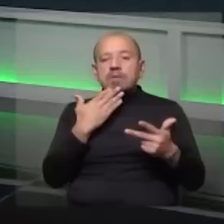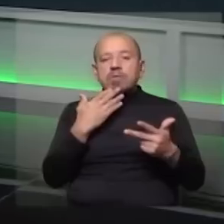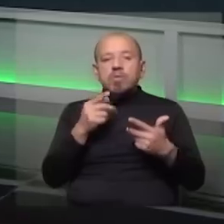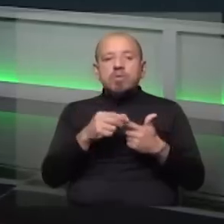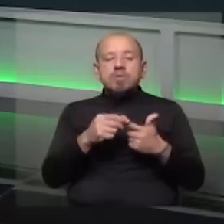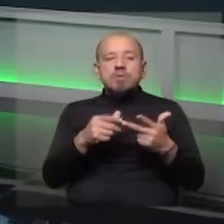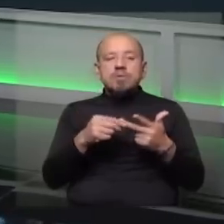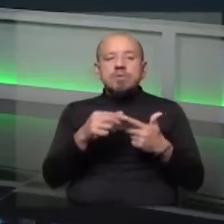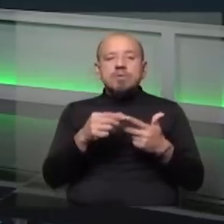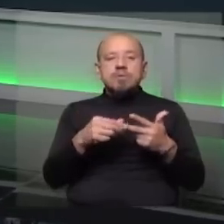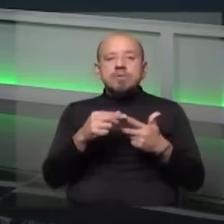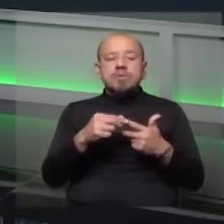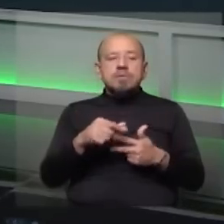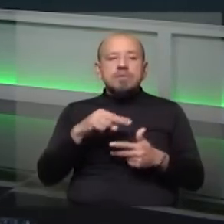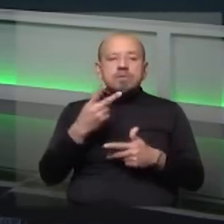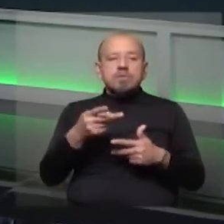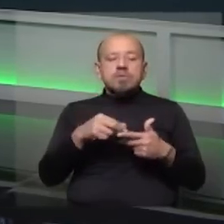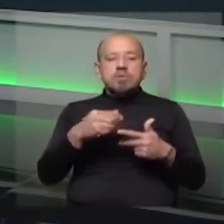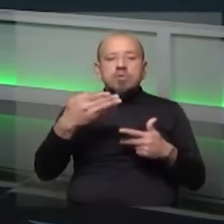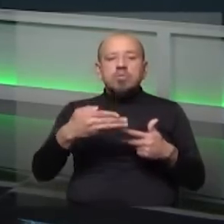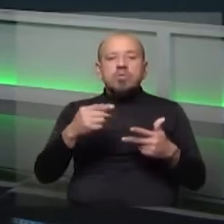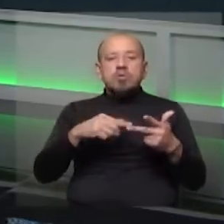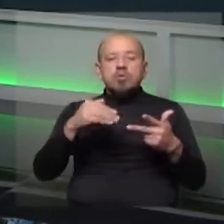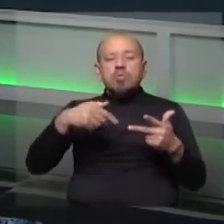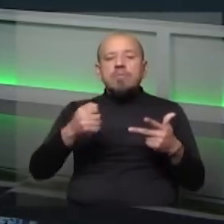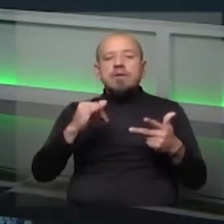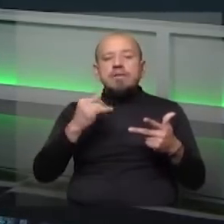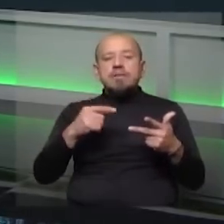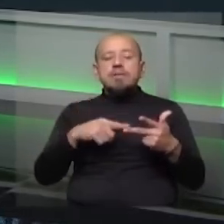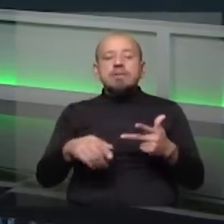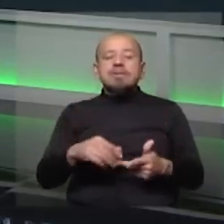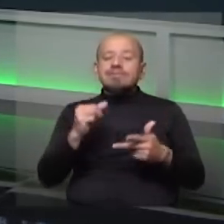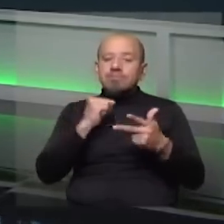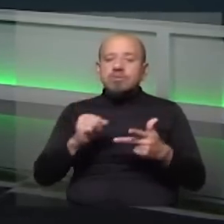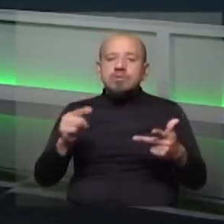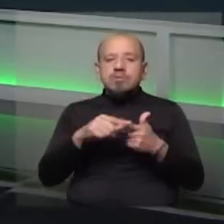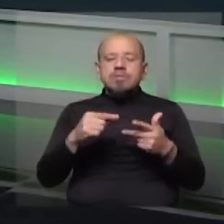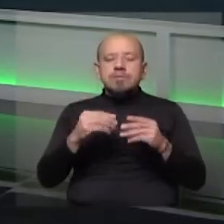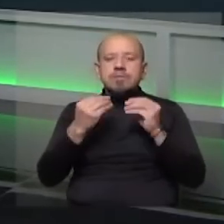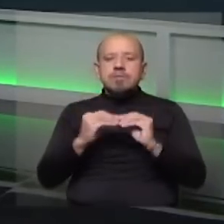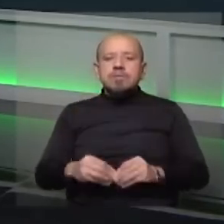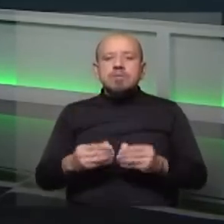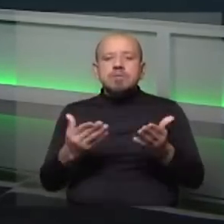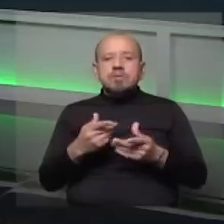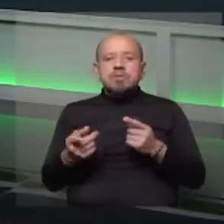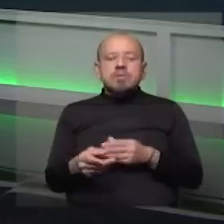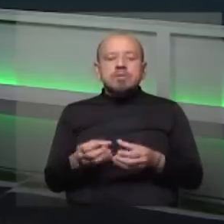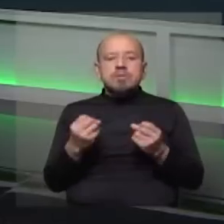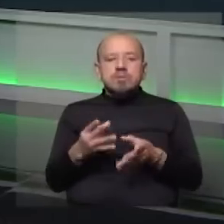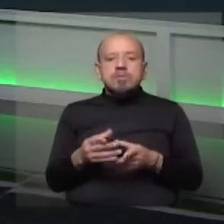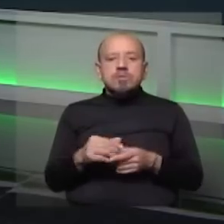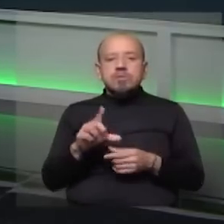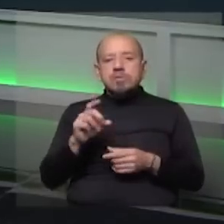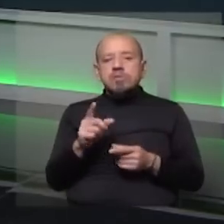acompañaría a ese ballotage si Patricia bullrich o Sergio maa es imposible sacar un cálculo desde ahora porque evidentemente las